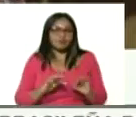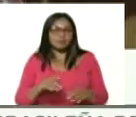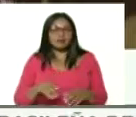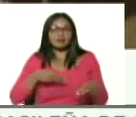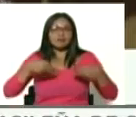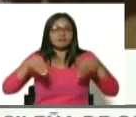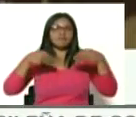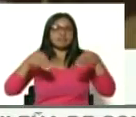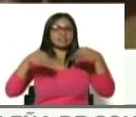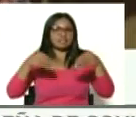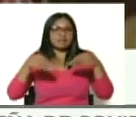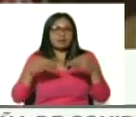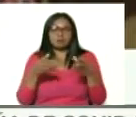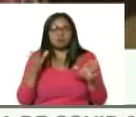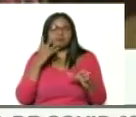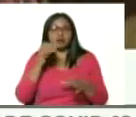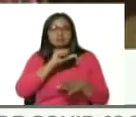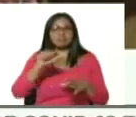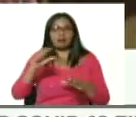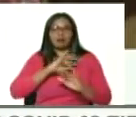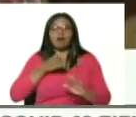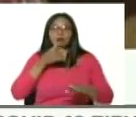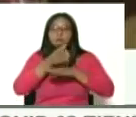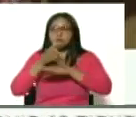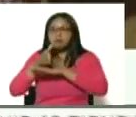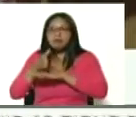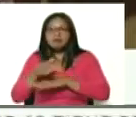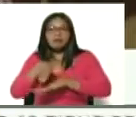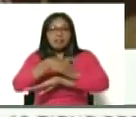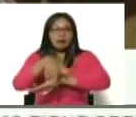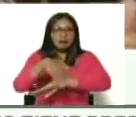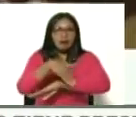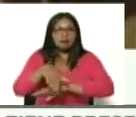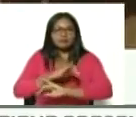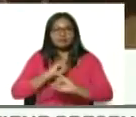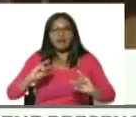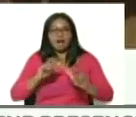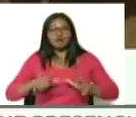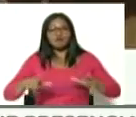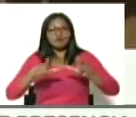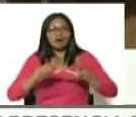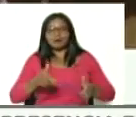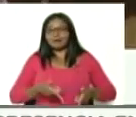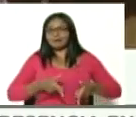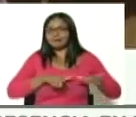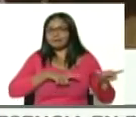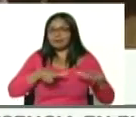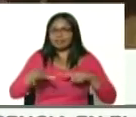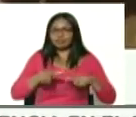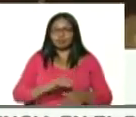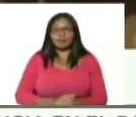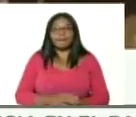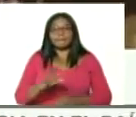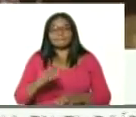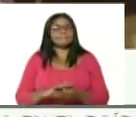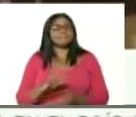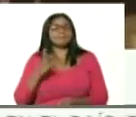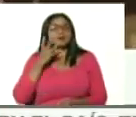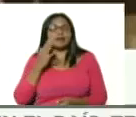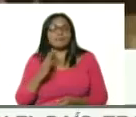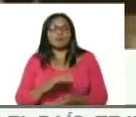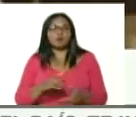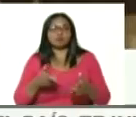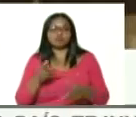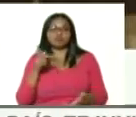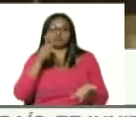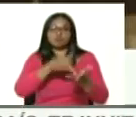flexibles va a ser presencial, ya tenemos todos los espacios, las aulas de clase, la planta profesoral, y las semanas que sean radicales va a ser vía Zoom, como